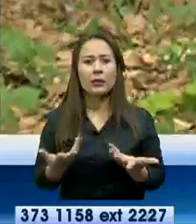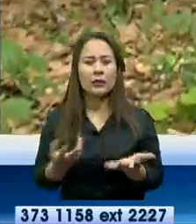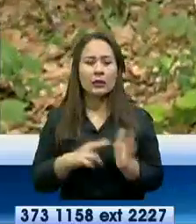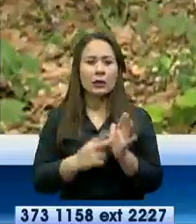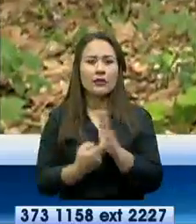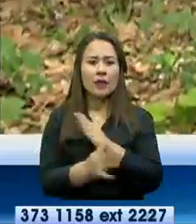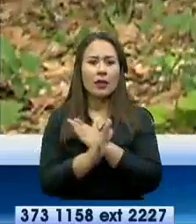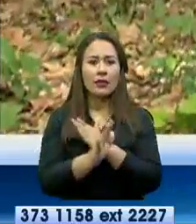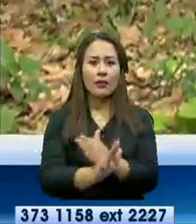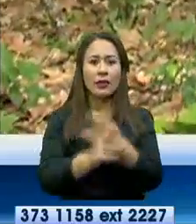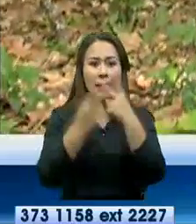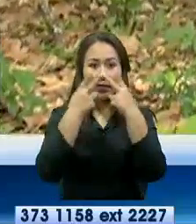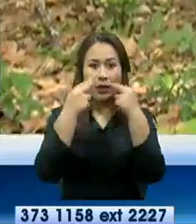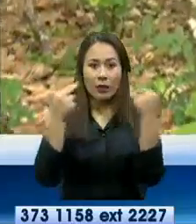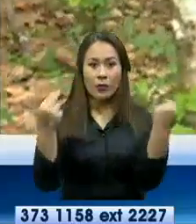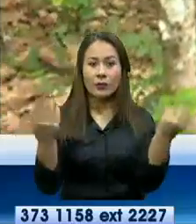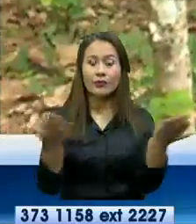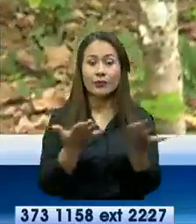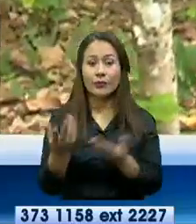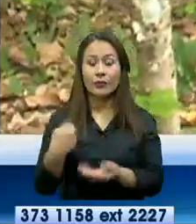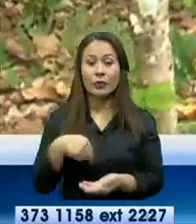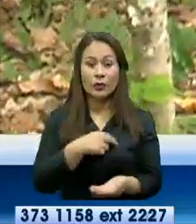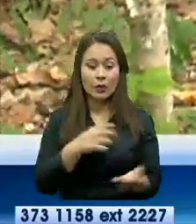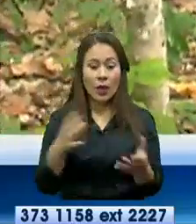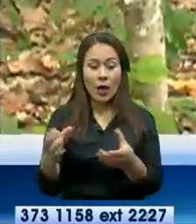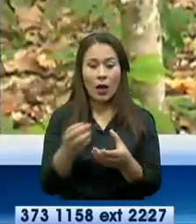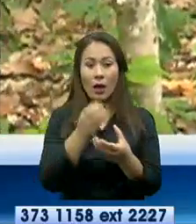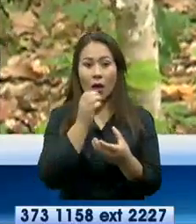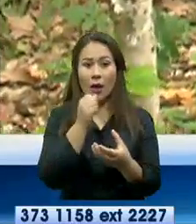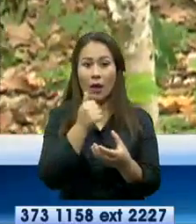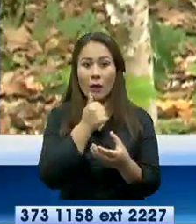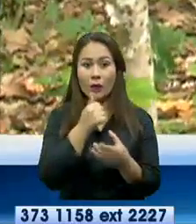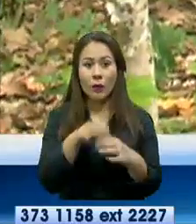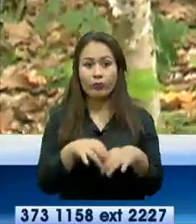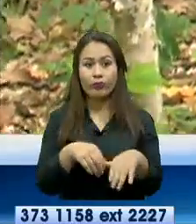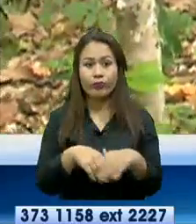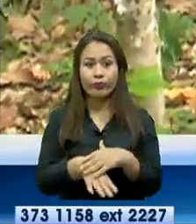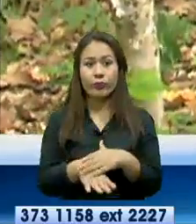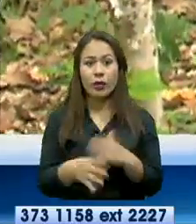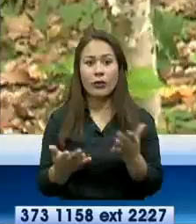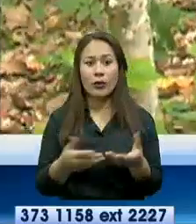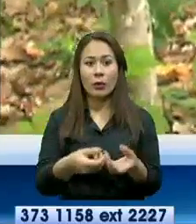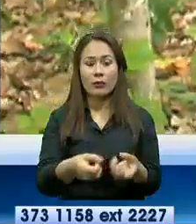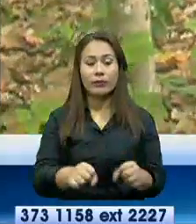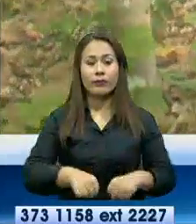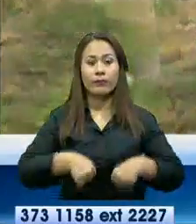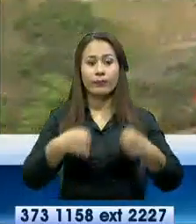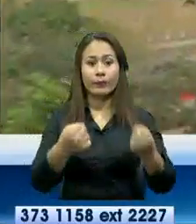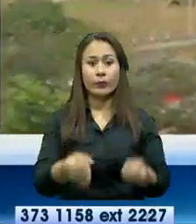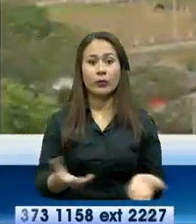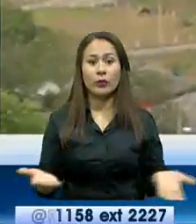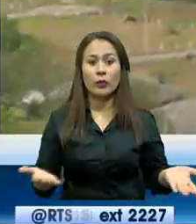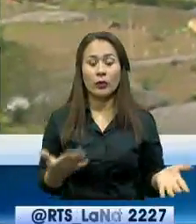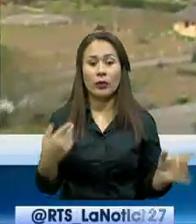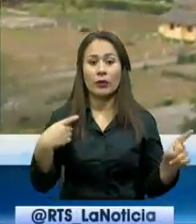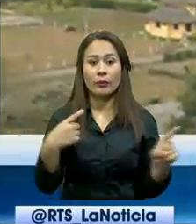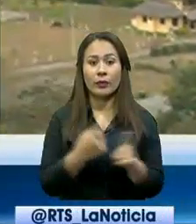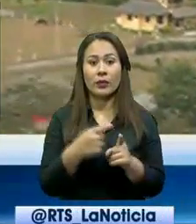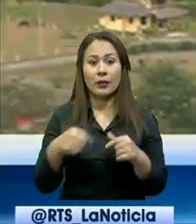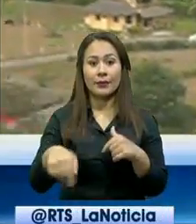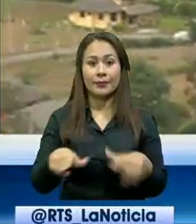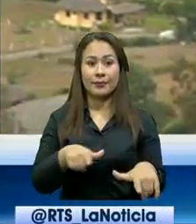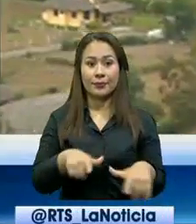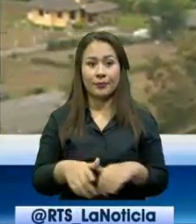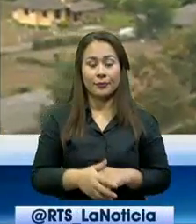estos recursos naturales de donde captamos el agua subterránea a través de los pozos que nos encontramos en